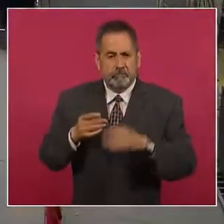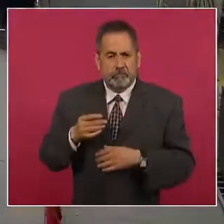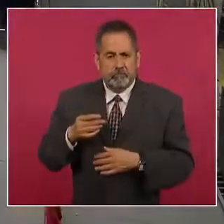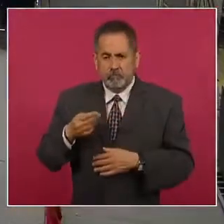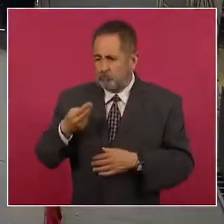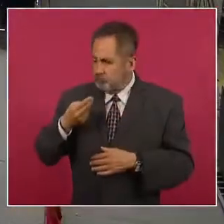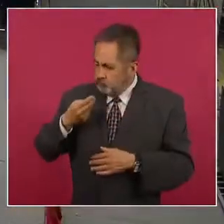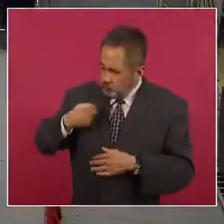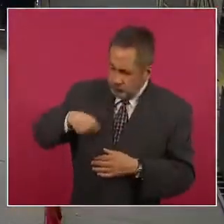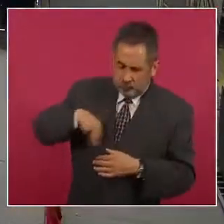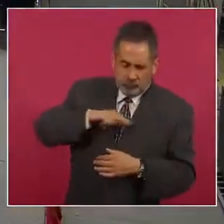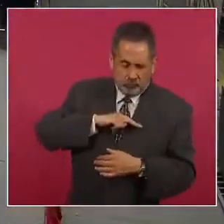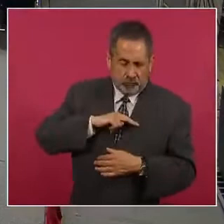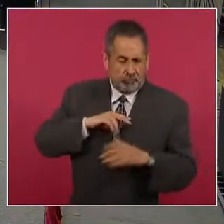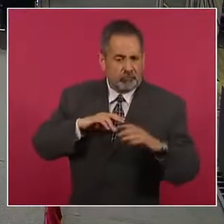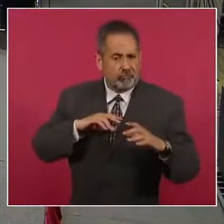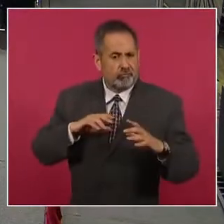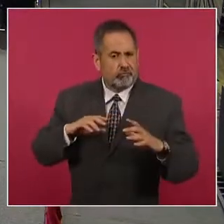nosotros